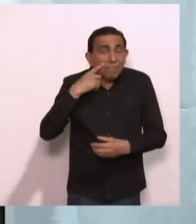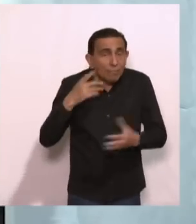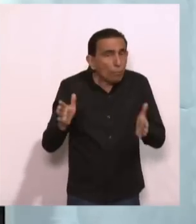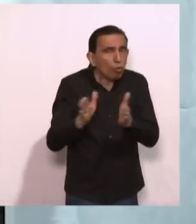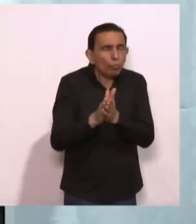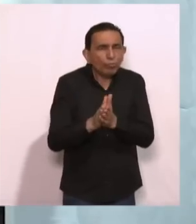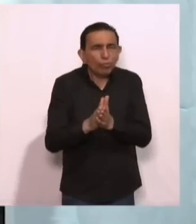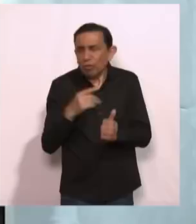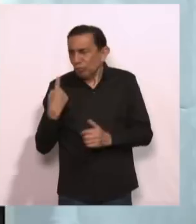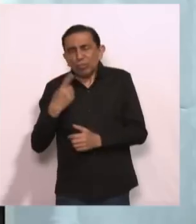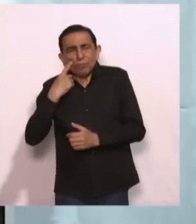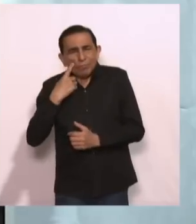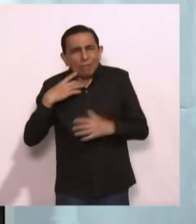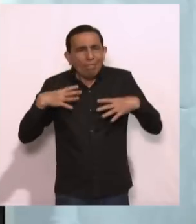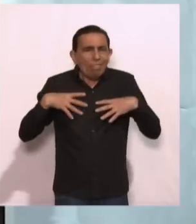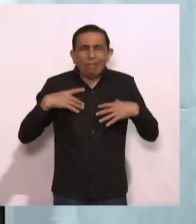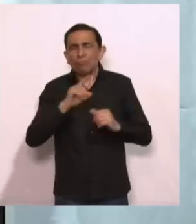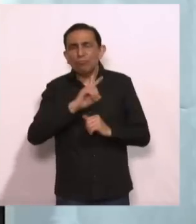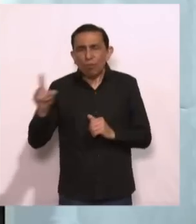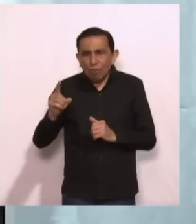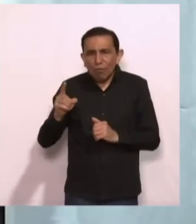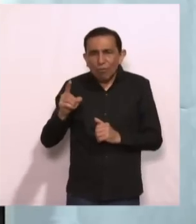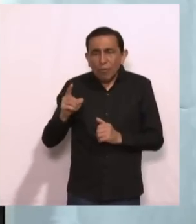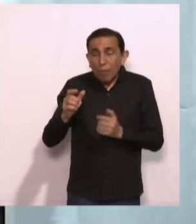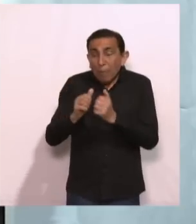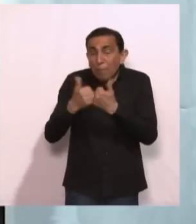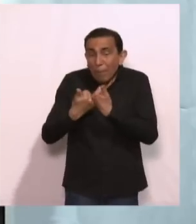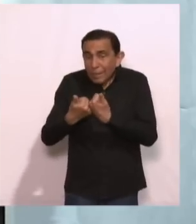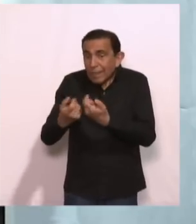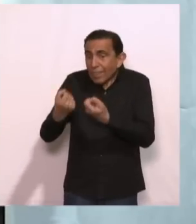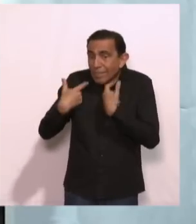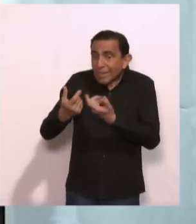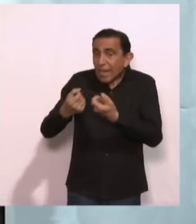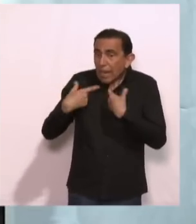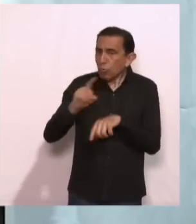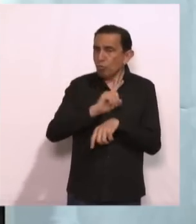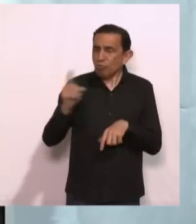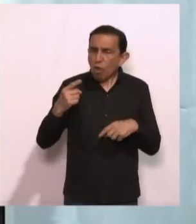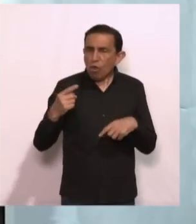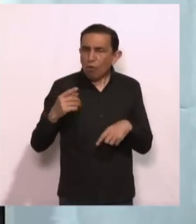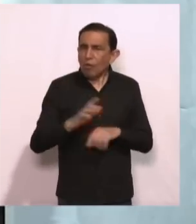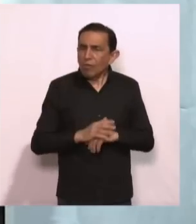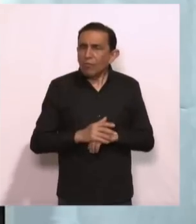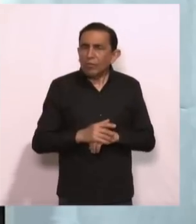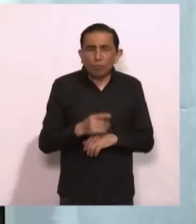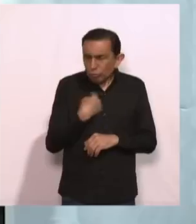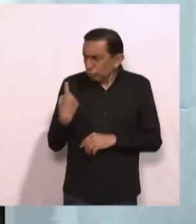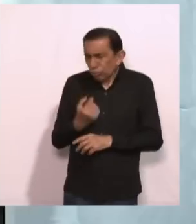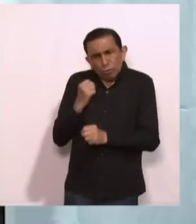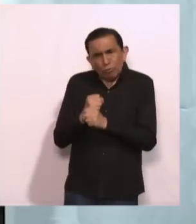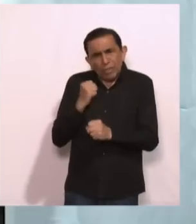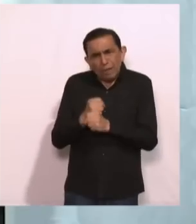como holgazanes y nadie nos regalaba el pan que comíamos. Al contrario,